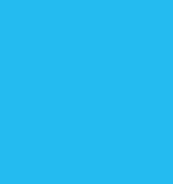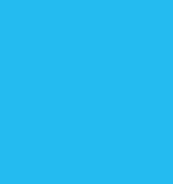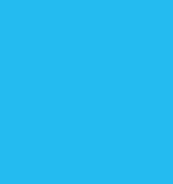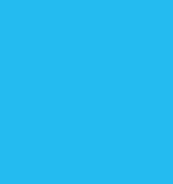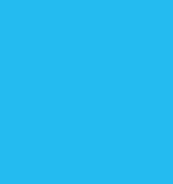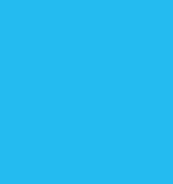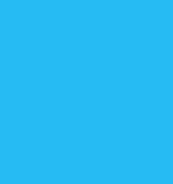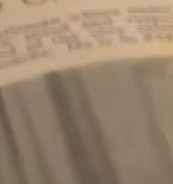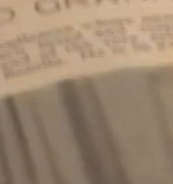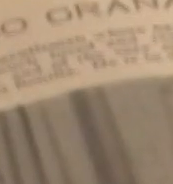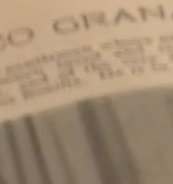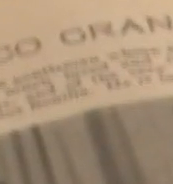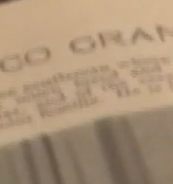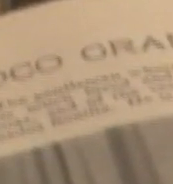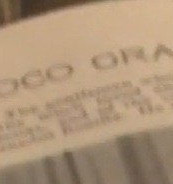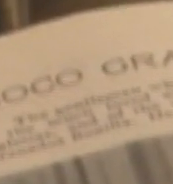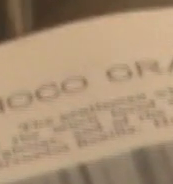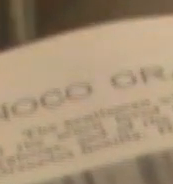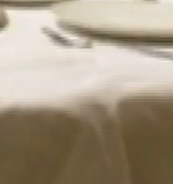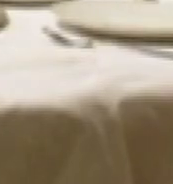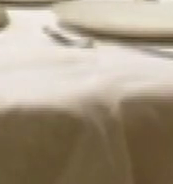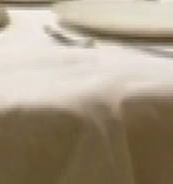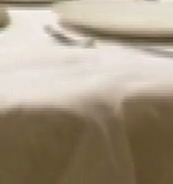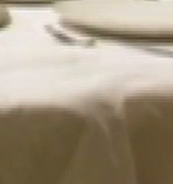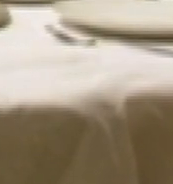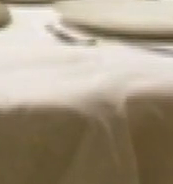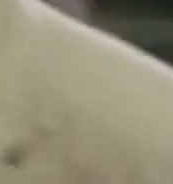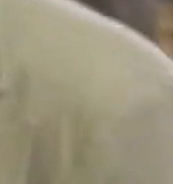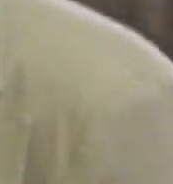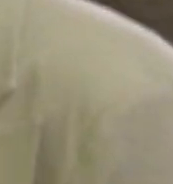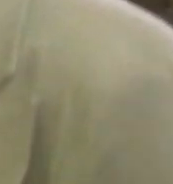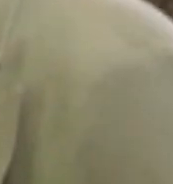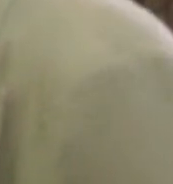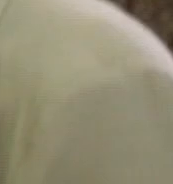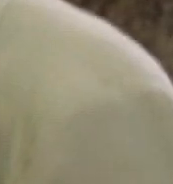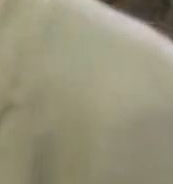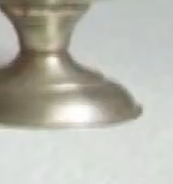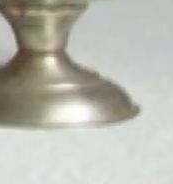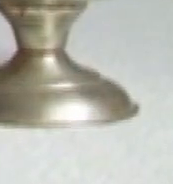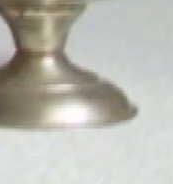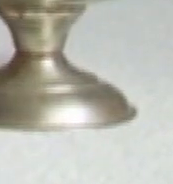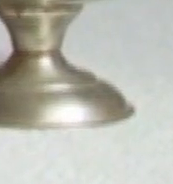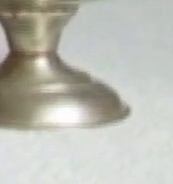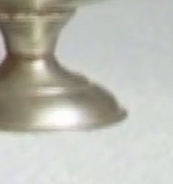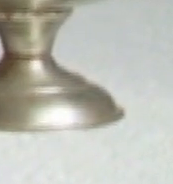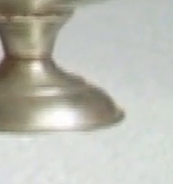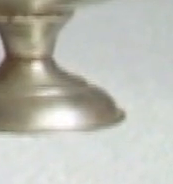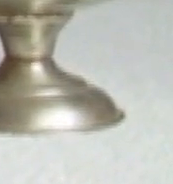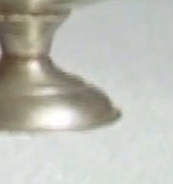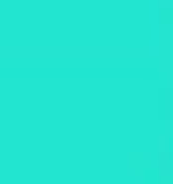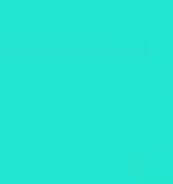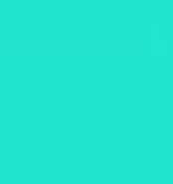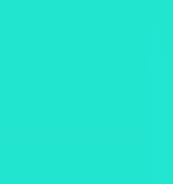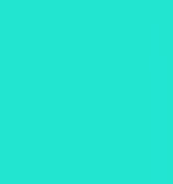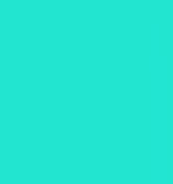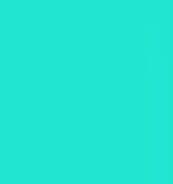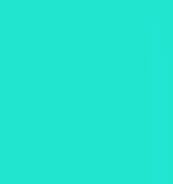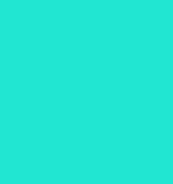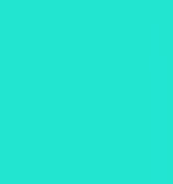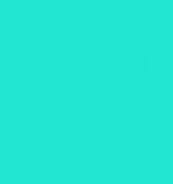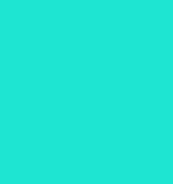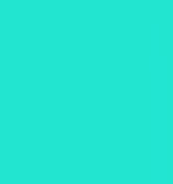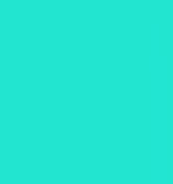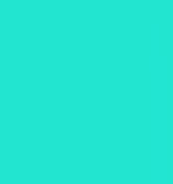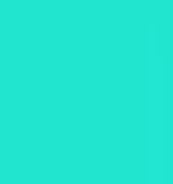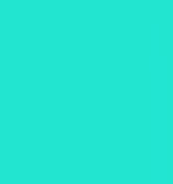de Moras, María Fernández de Tinoco, una mujer quien hizo grandes aportes a la arqueología de Costa Rica. Y a las 4 de la